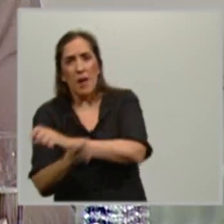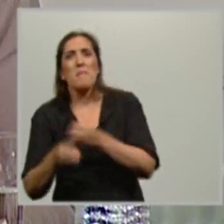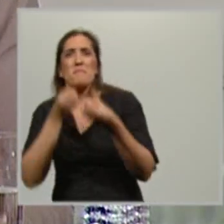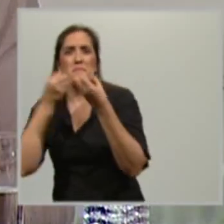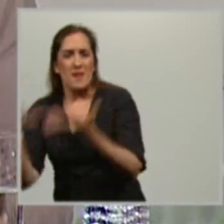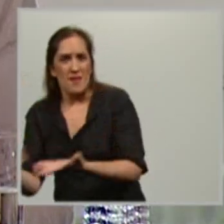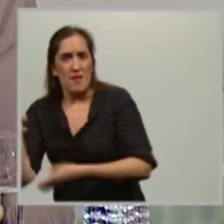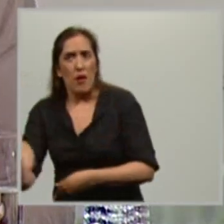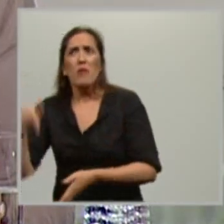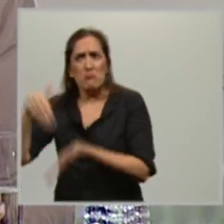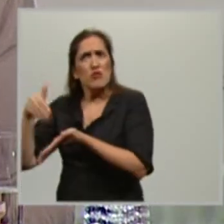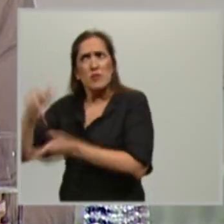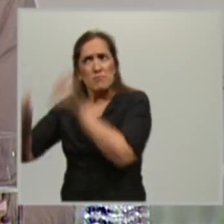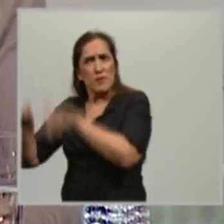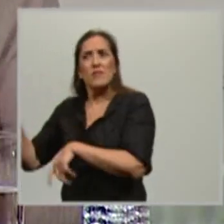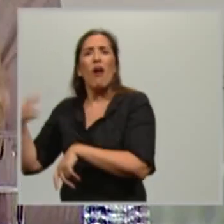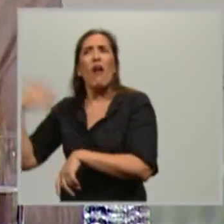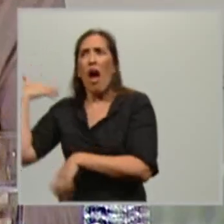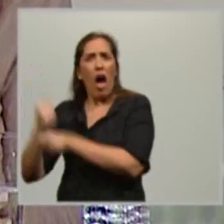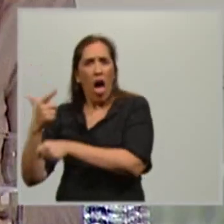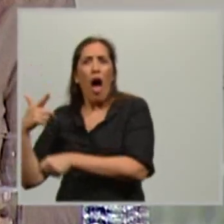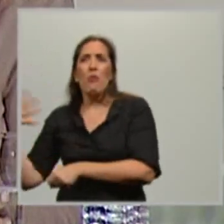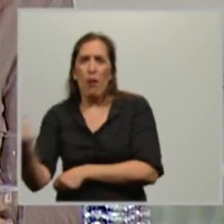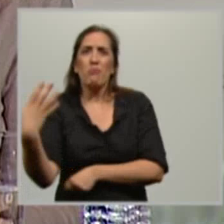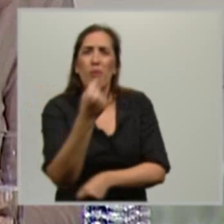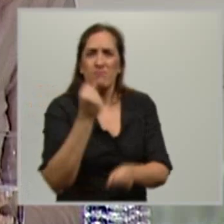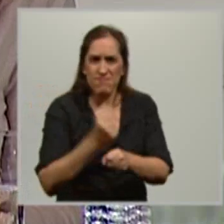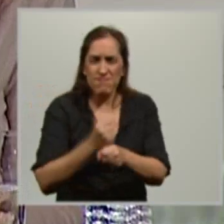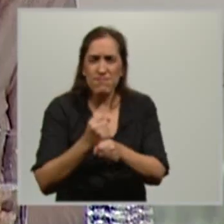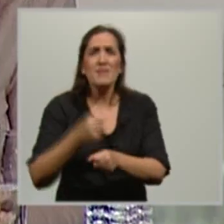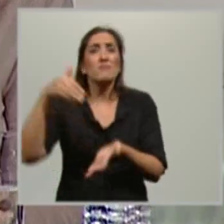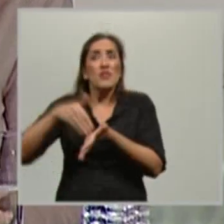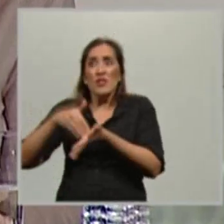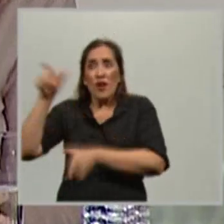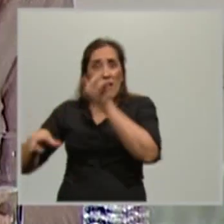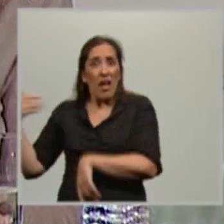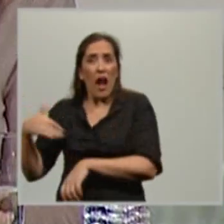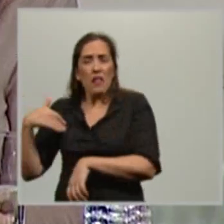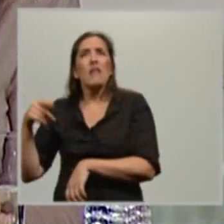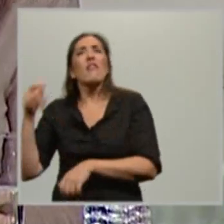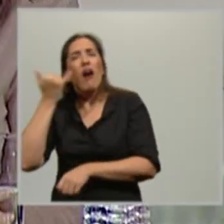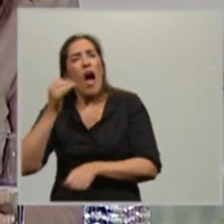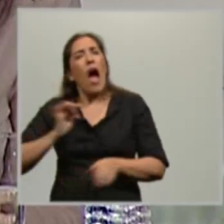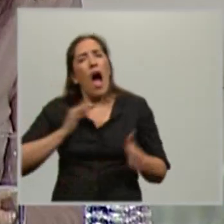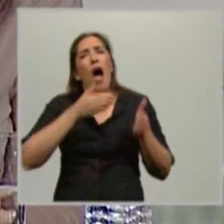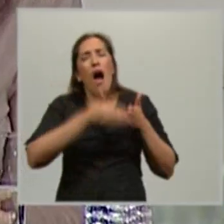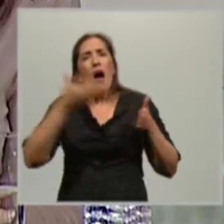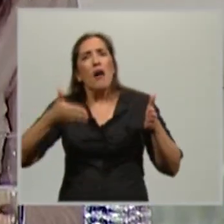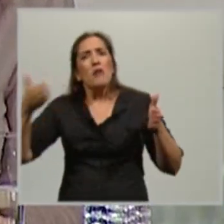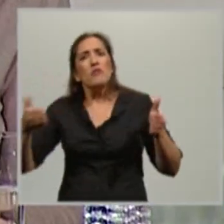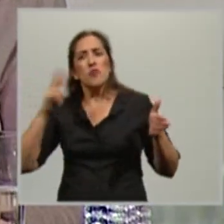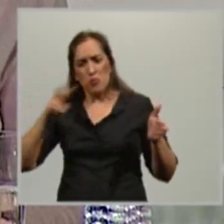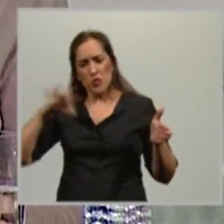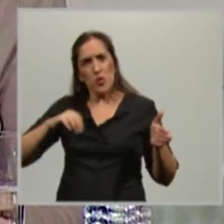de argentinos han conseguido trabajo. Millones de argentinos han visto mejorar año tras año